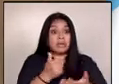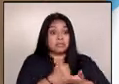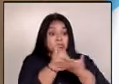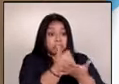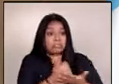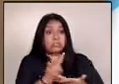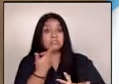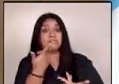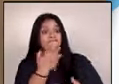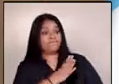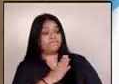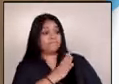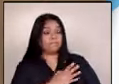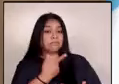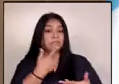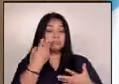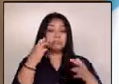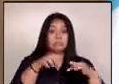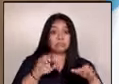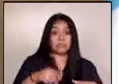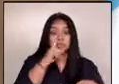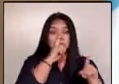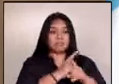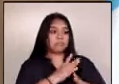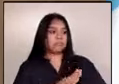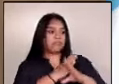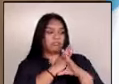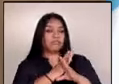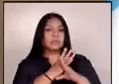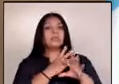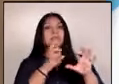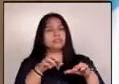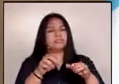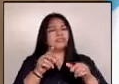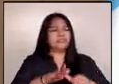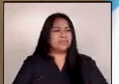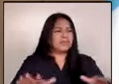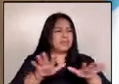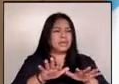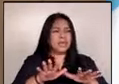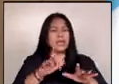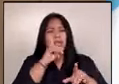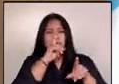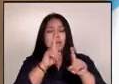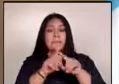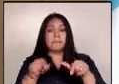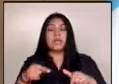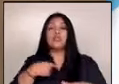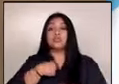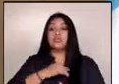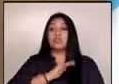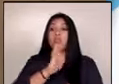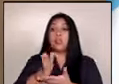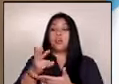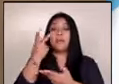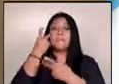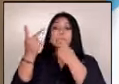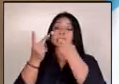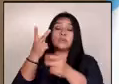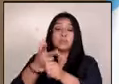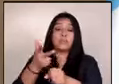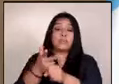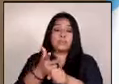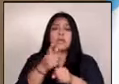bienestar material con la defensa de los equilibrios ambientales durante mi visita a Guatemala ya pude anunciar